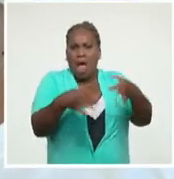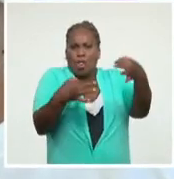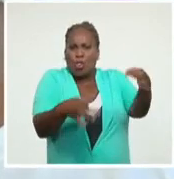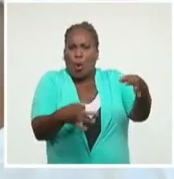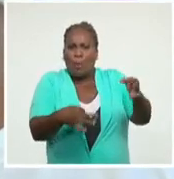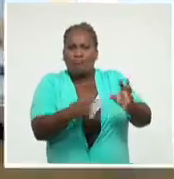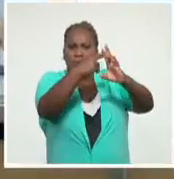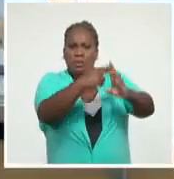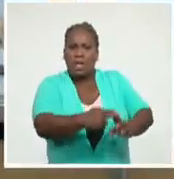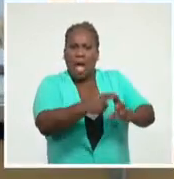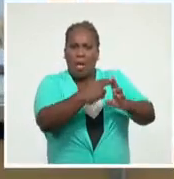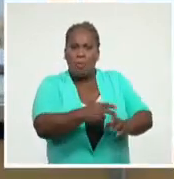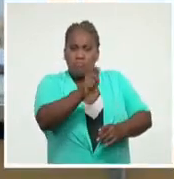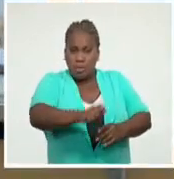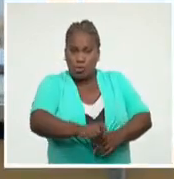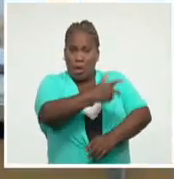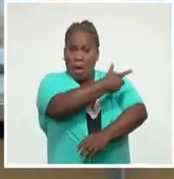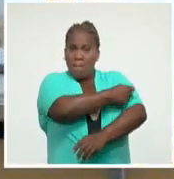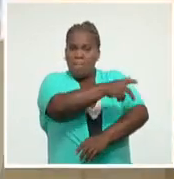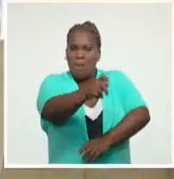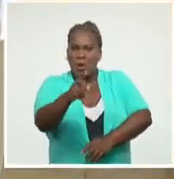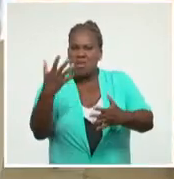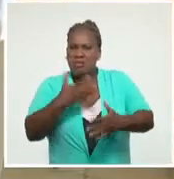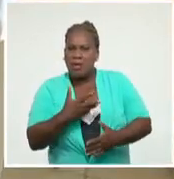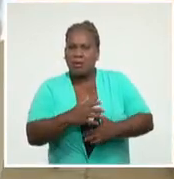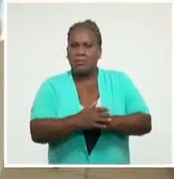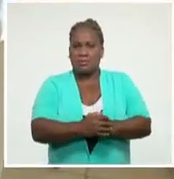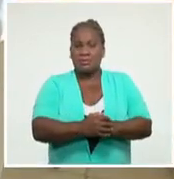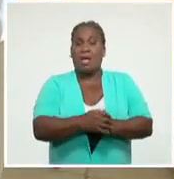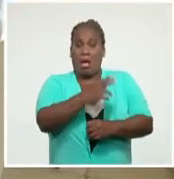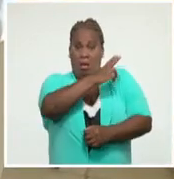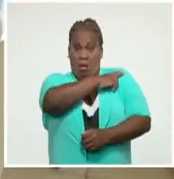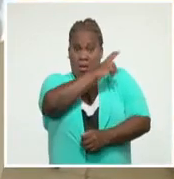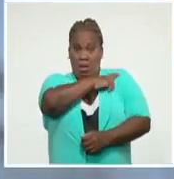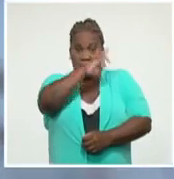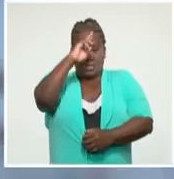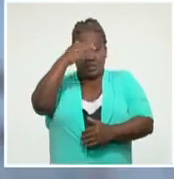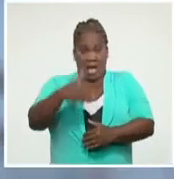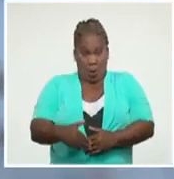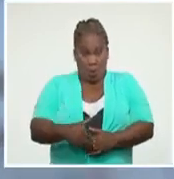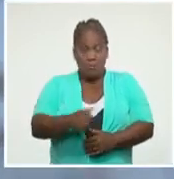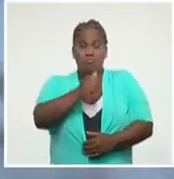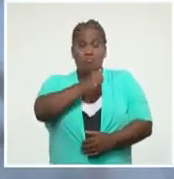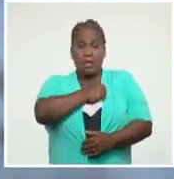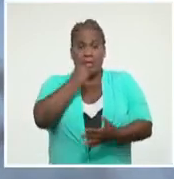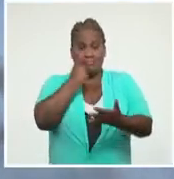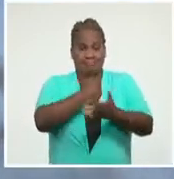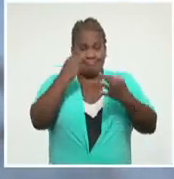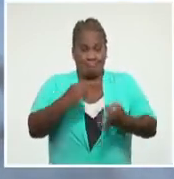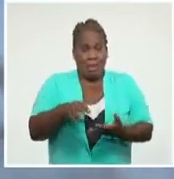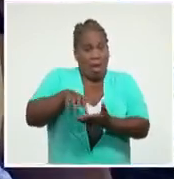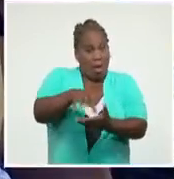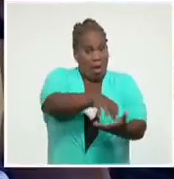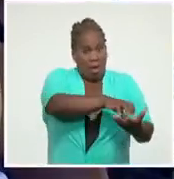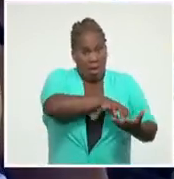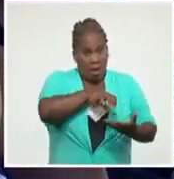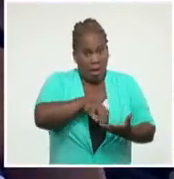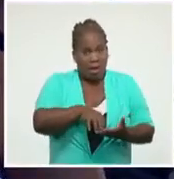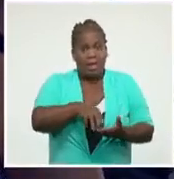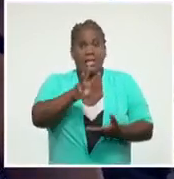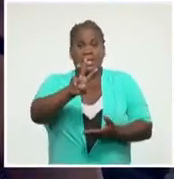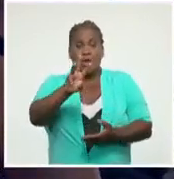a vacunar. La Dirección de Salud en la provincia prevé certificar locales para la vacunación en cada uno de sus